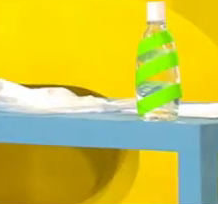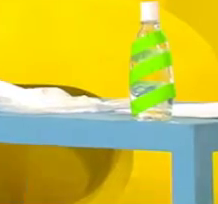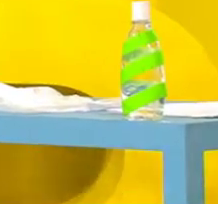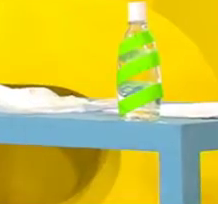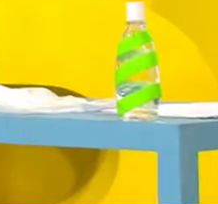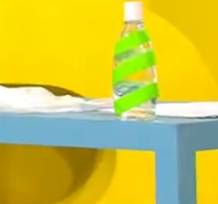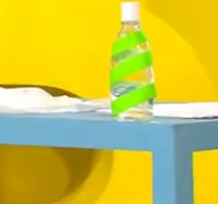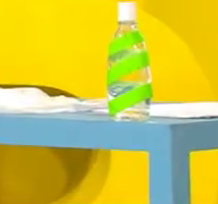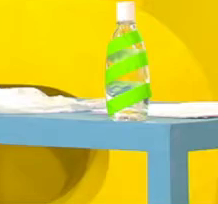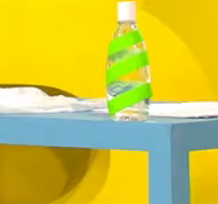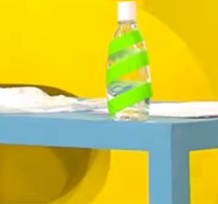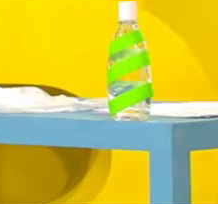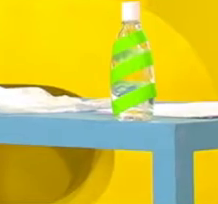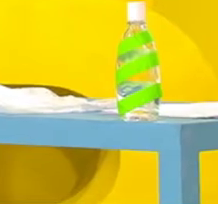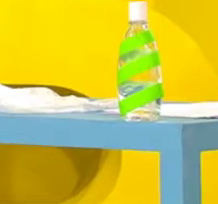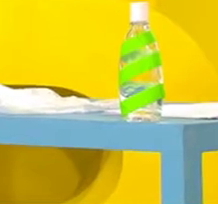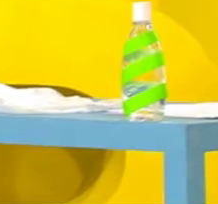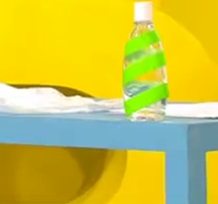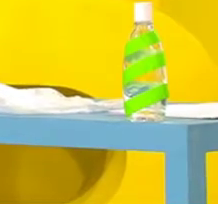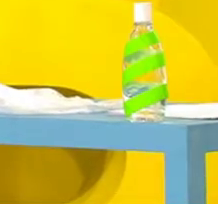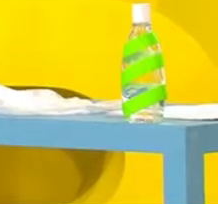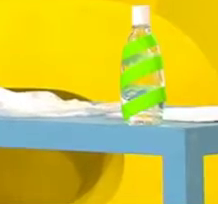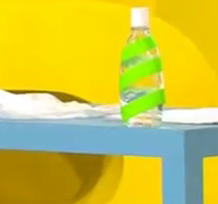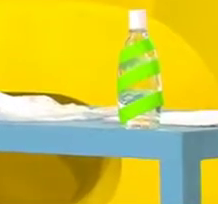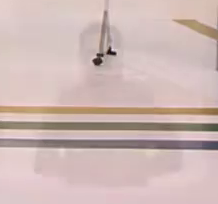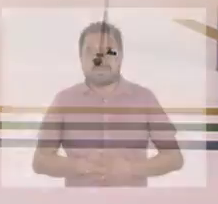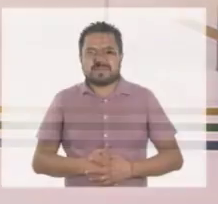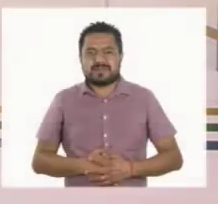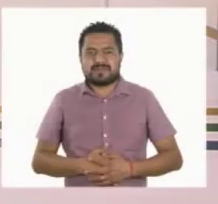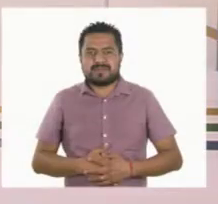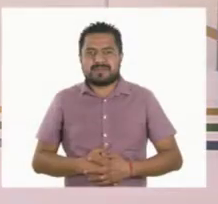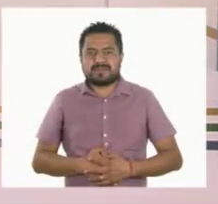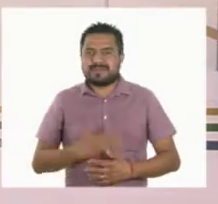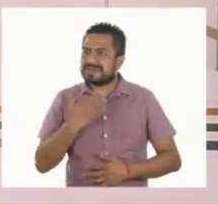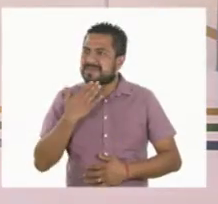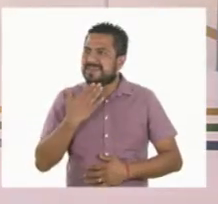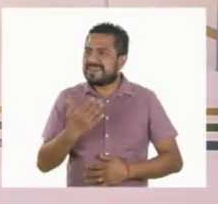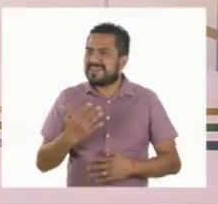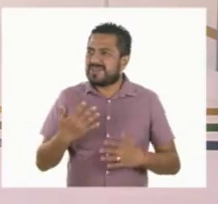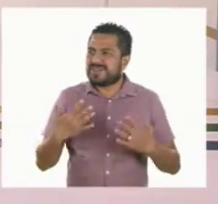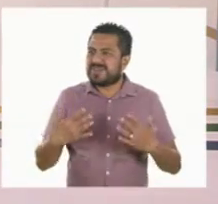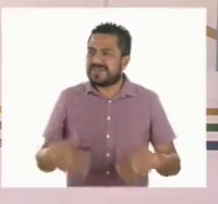va fandando con su triqui, triqui, tran. ¡Oh!